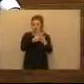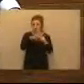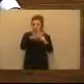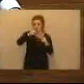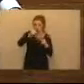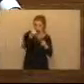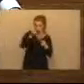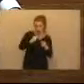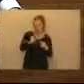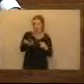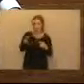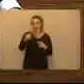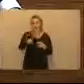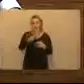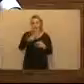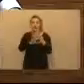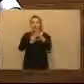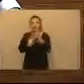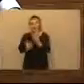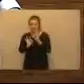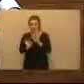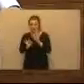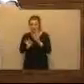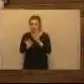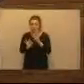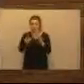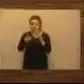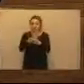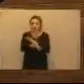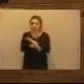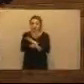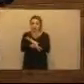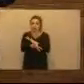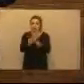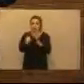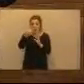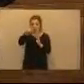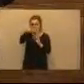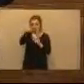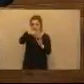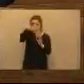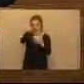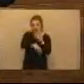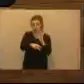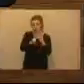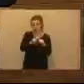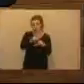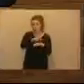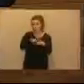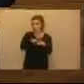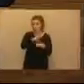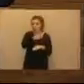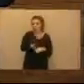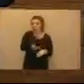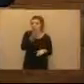gaita como la especialidad han sido establecidas, como he dicho, en la normativa de carácter básico, pero, y esto es importante, señoría, no ocurre